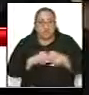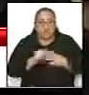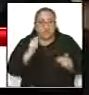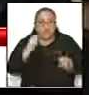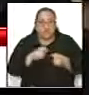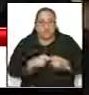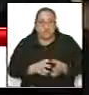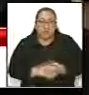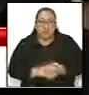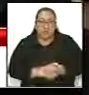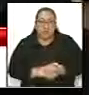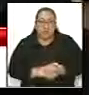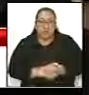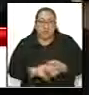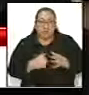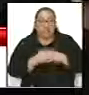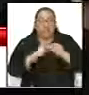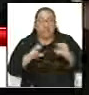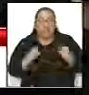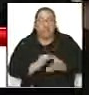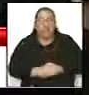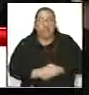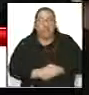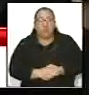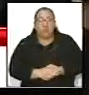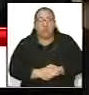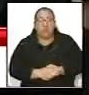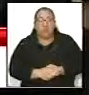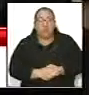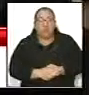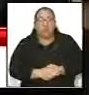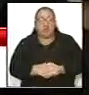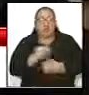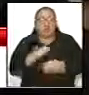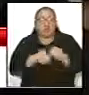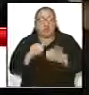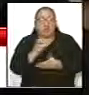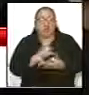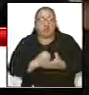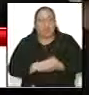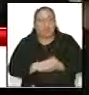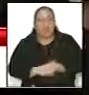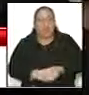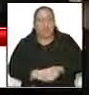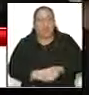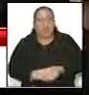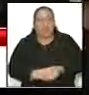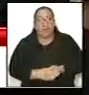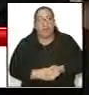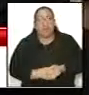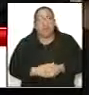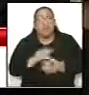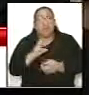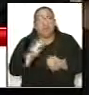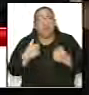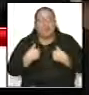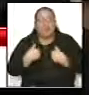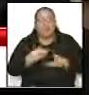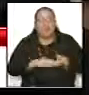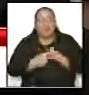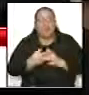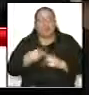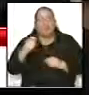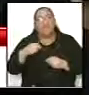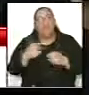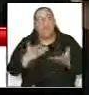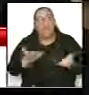llegar a toda esa población, pues obviamente, así como las carreteras físicas que tenemos, necesitamos